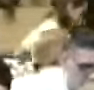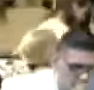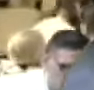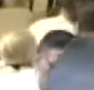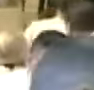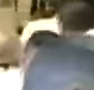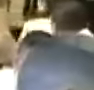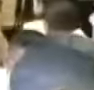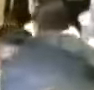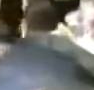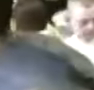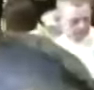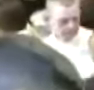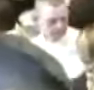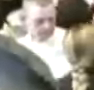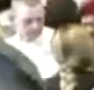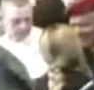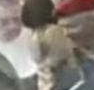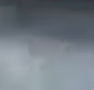Teresa Carreño.